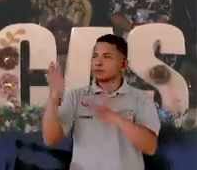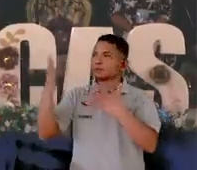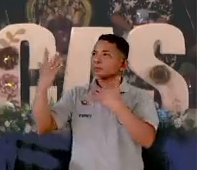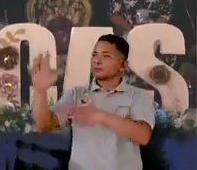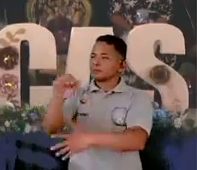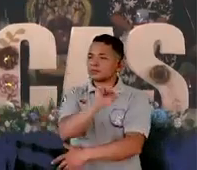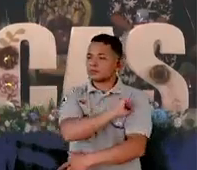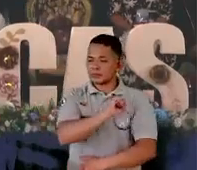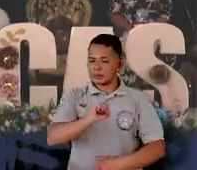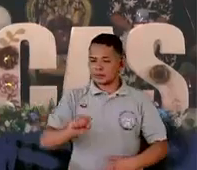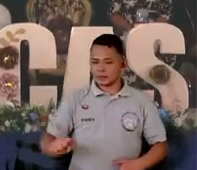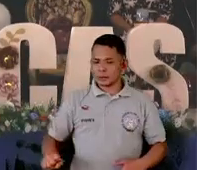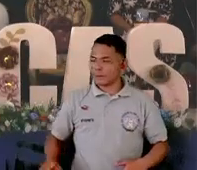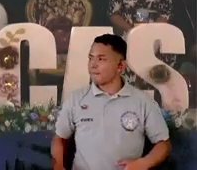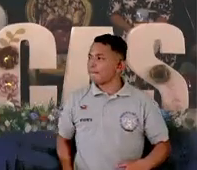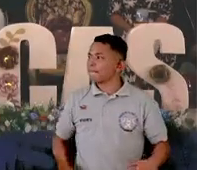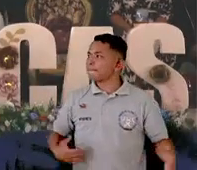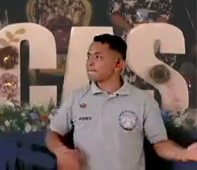alaba,